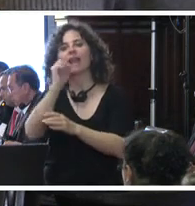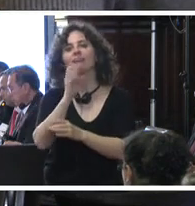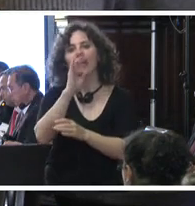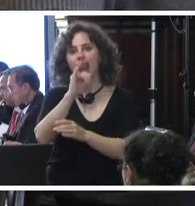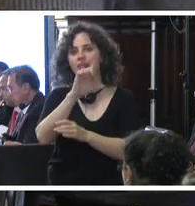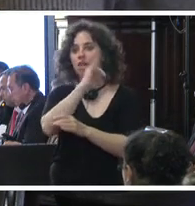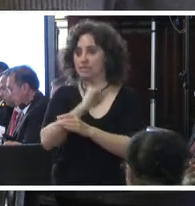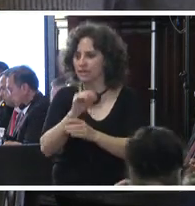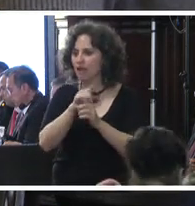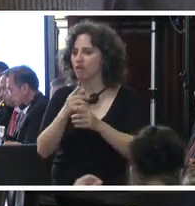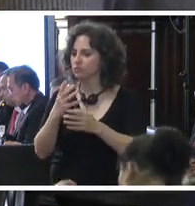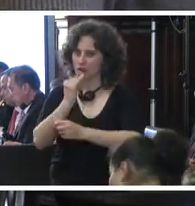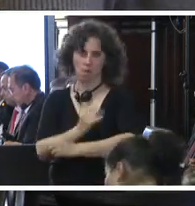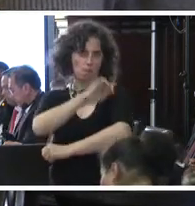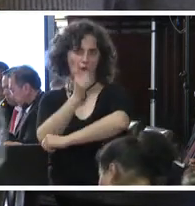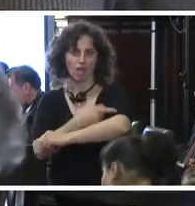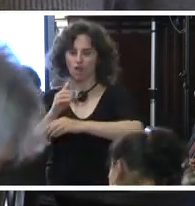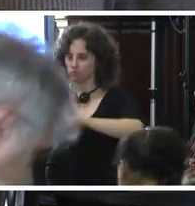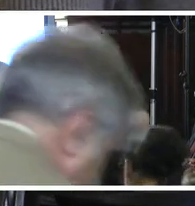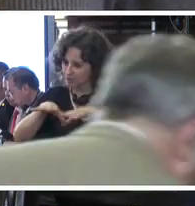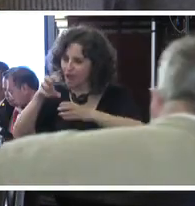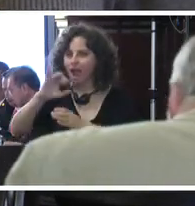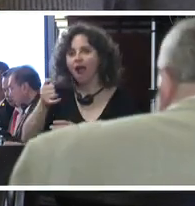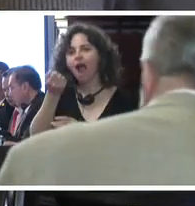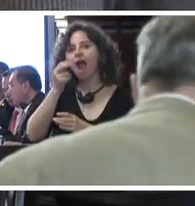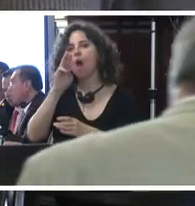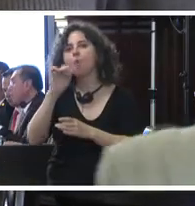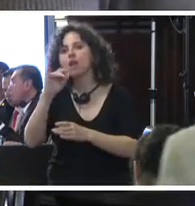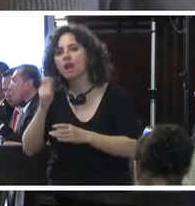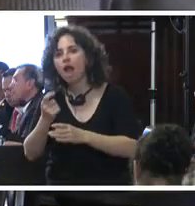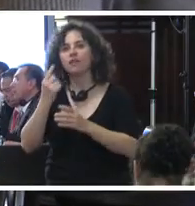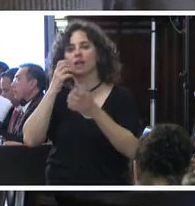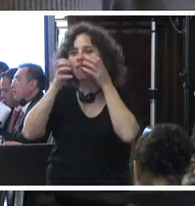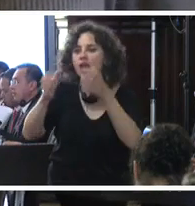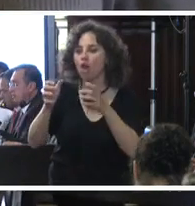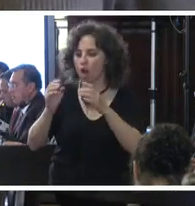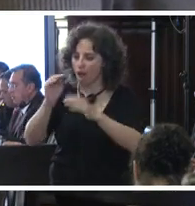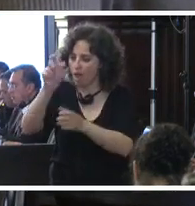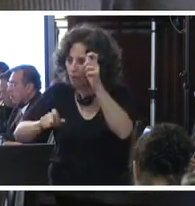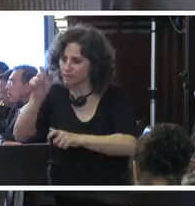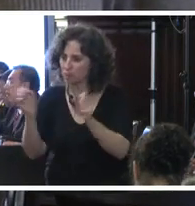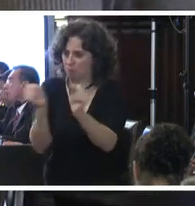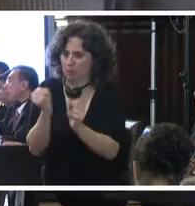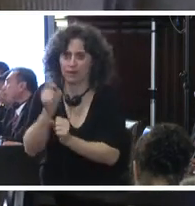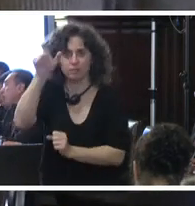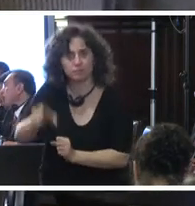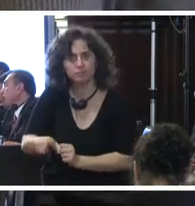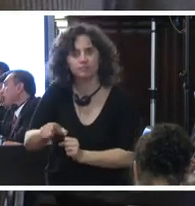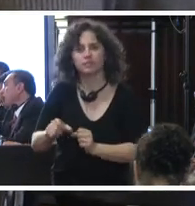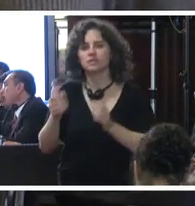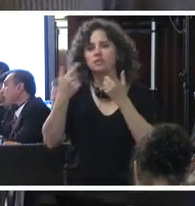Zetas consolidó su poder territorial en Coahuila a través del terror causado a la población. Exhibir su extremo